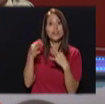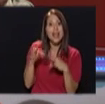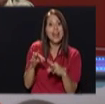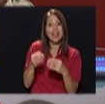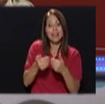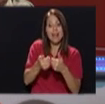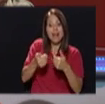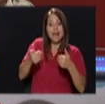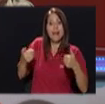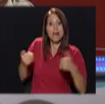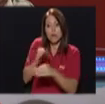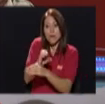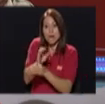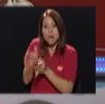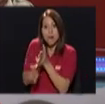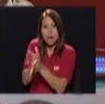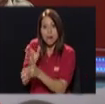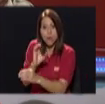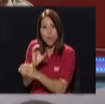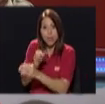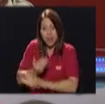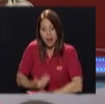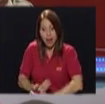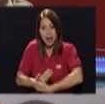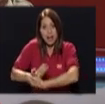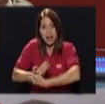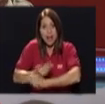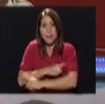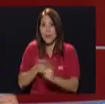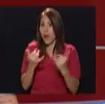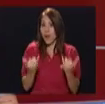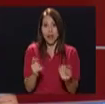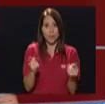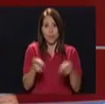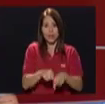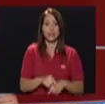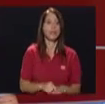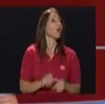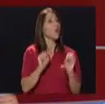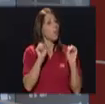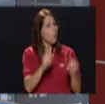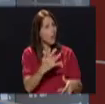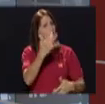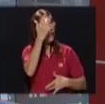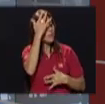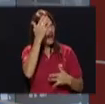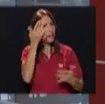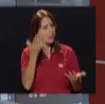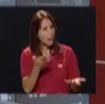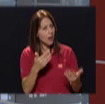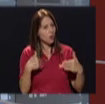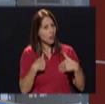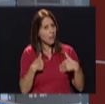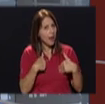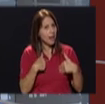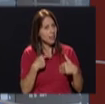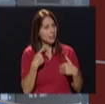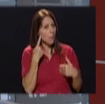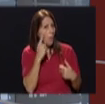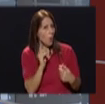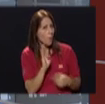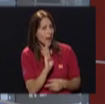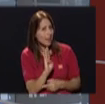es tratar de resguardar su cría para defenderla de cualquier depredador. Ahora eso no. ¿Pueden enfermarse los animales sí, claro,